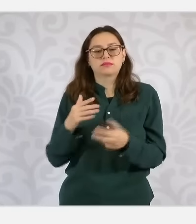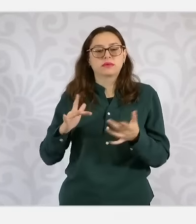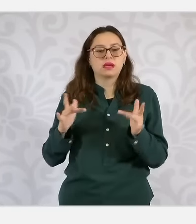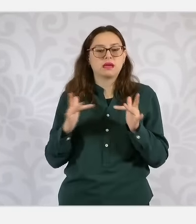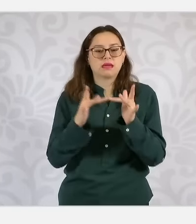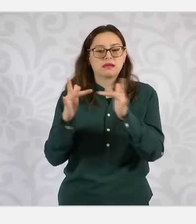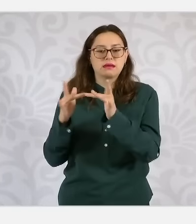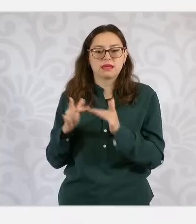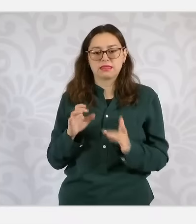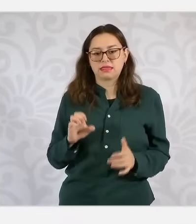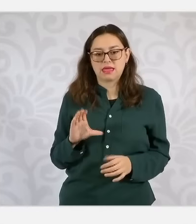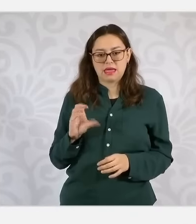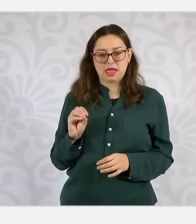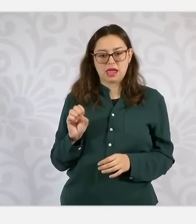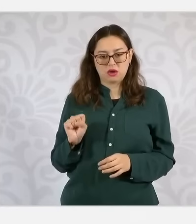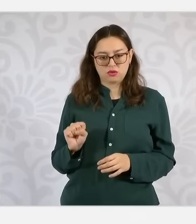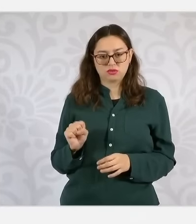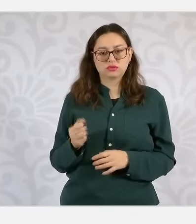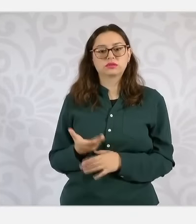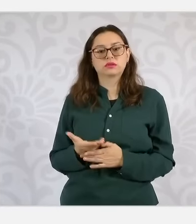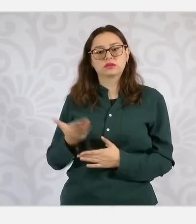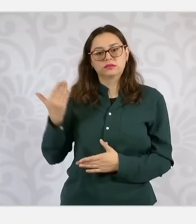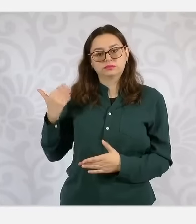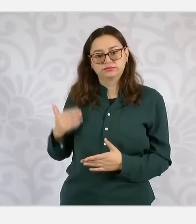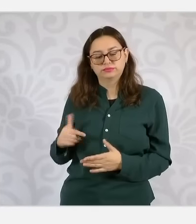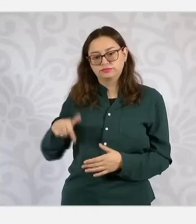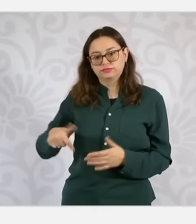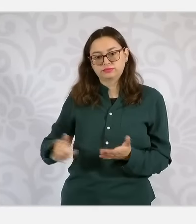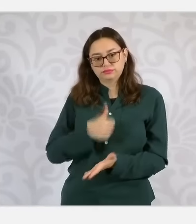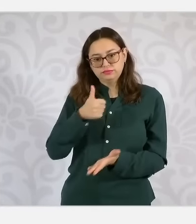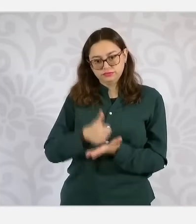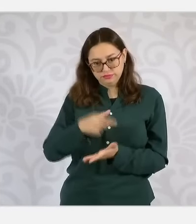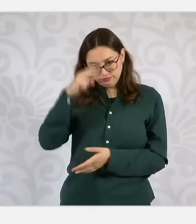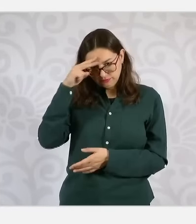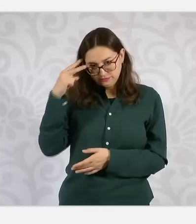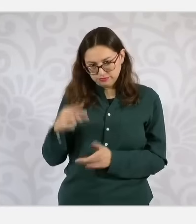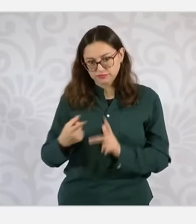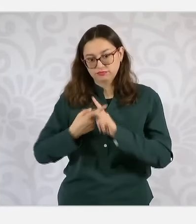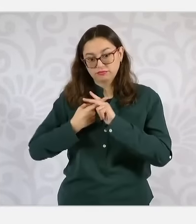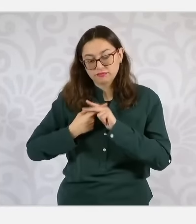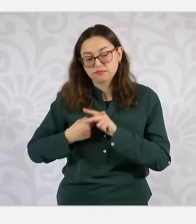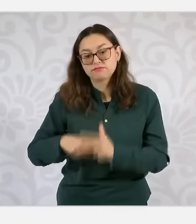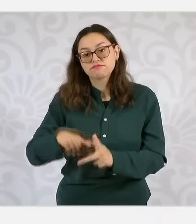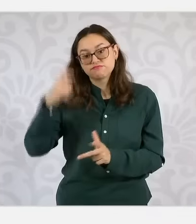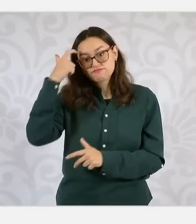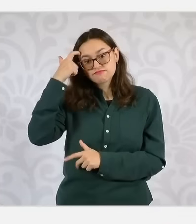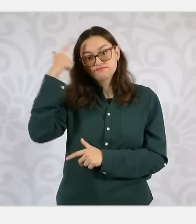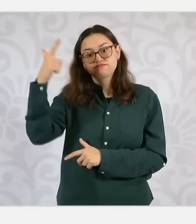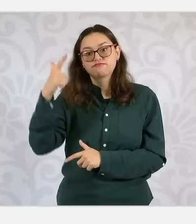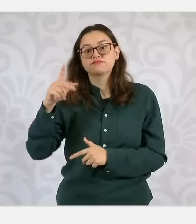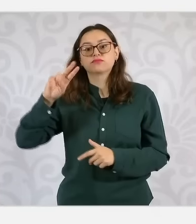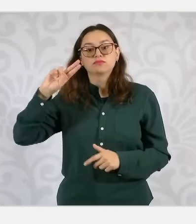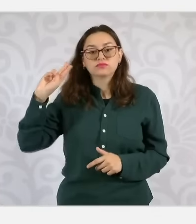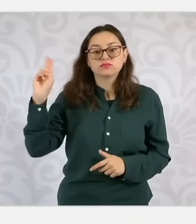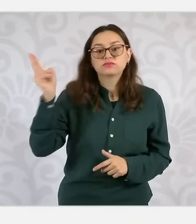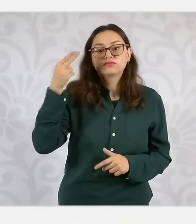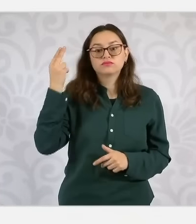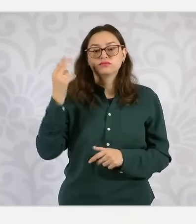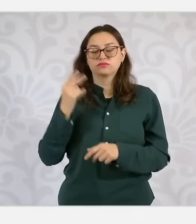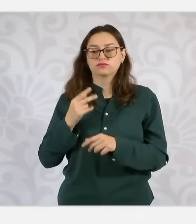esta red que se constituyó en el gobierno de la ciudad de la doctora Sheinbaum para todas las universidades, todas las